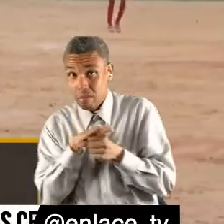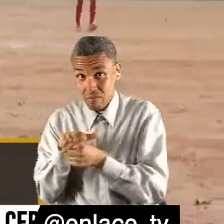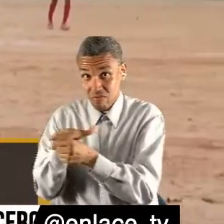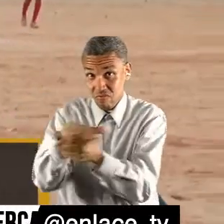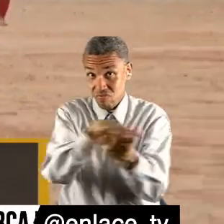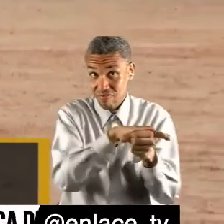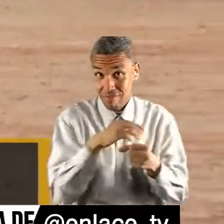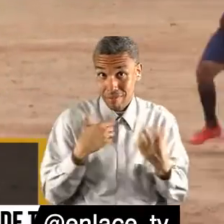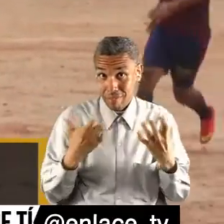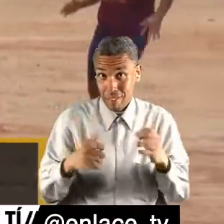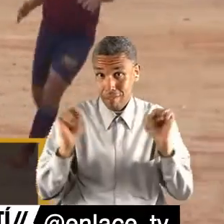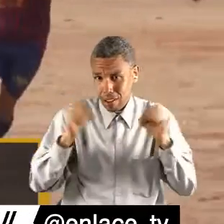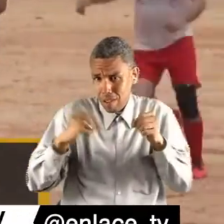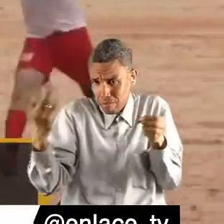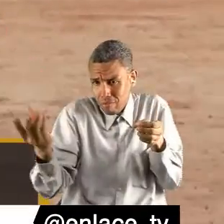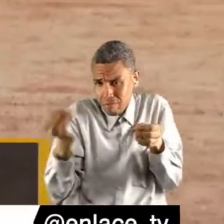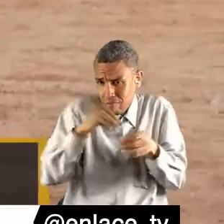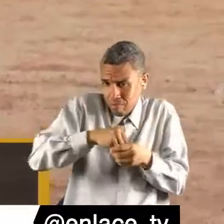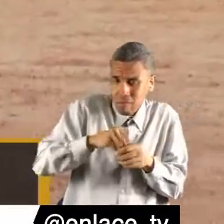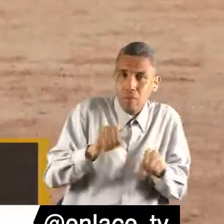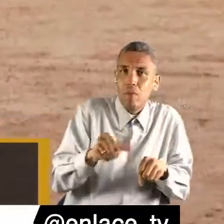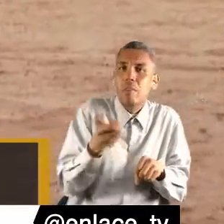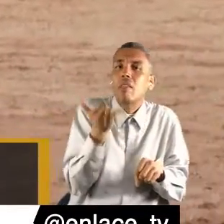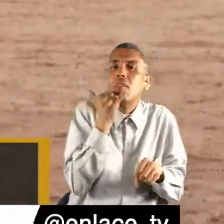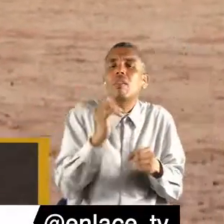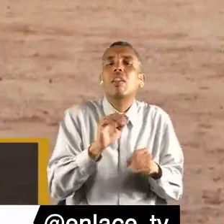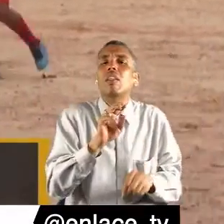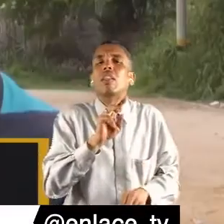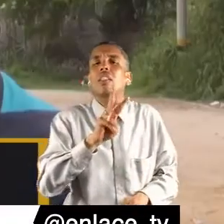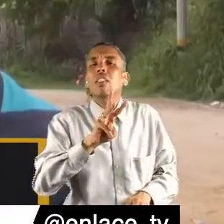y que se comuniquen conmigo al